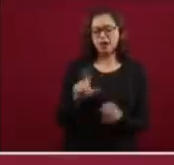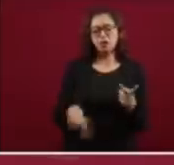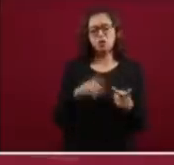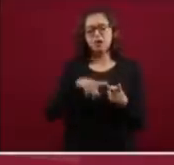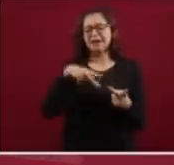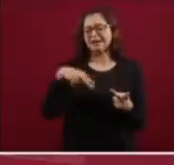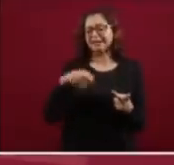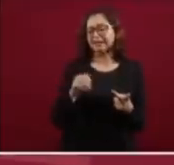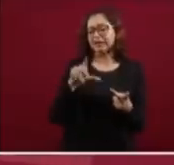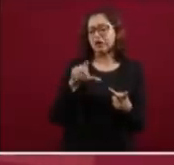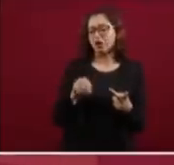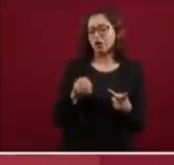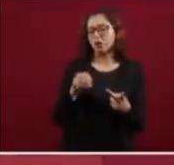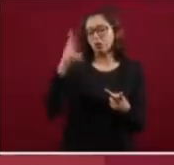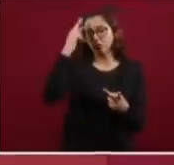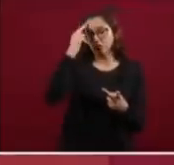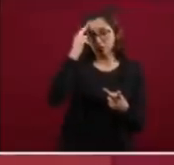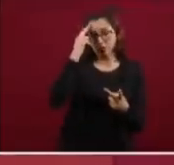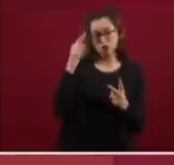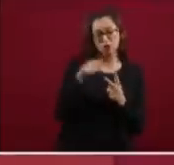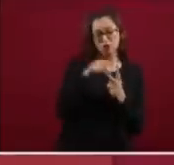eso fue el campo